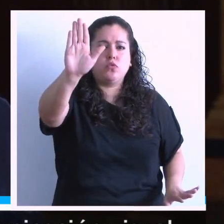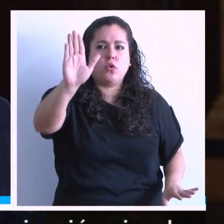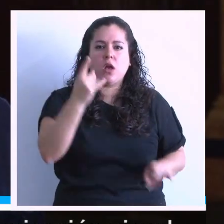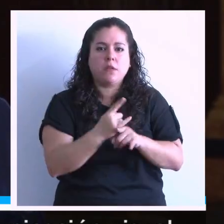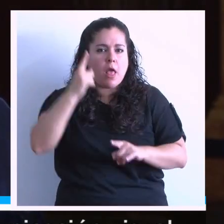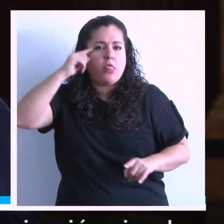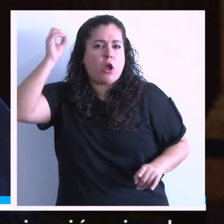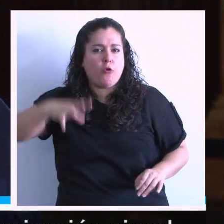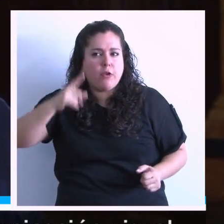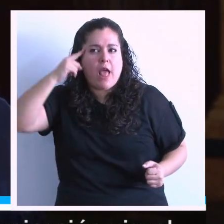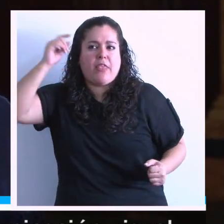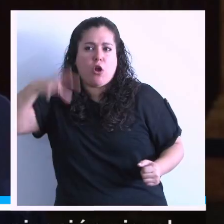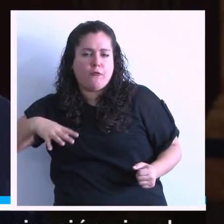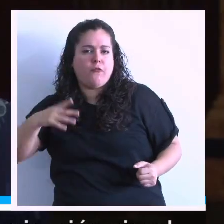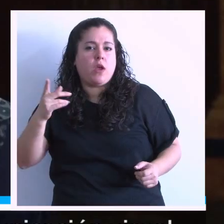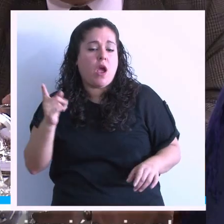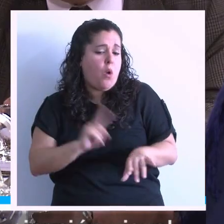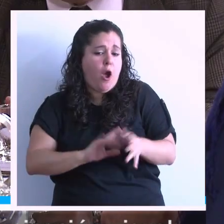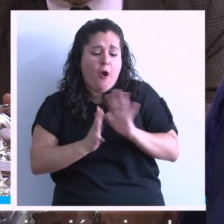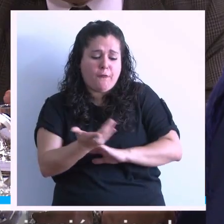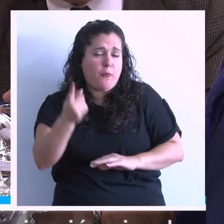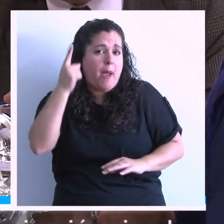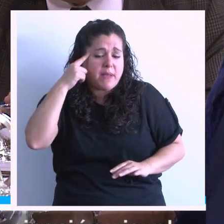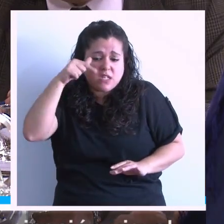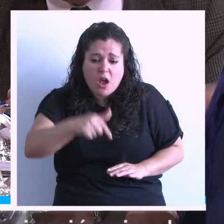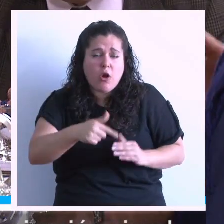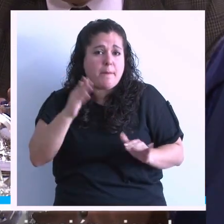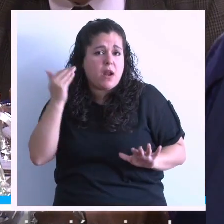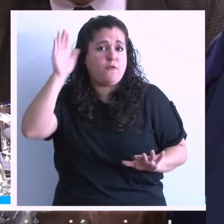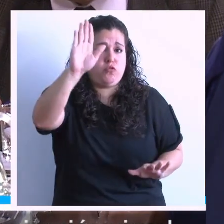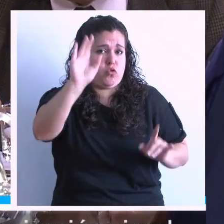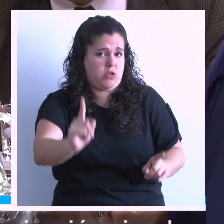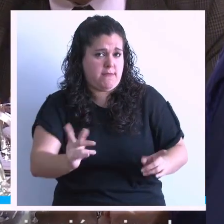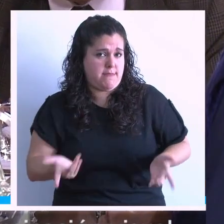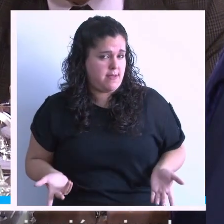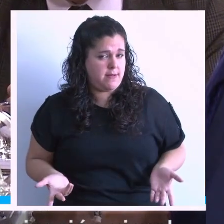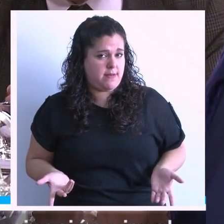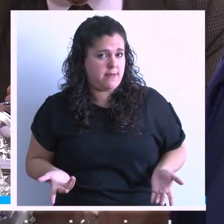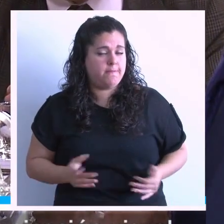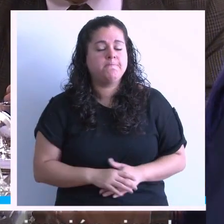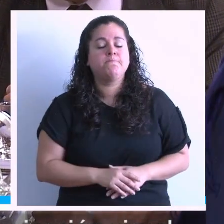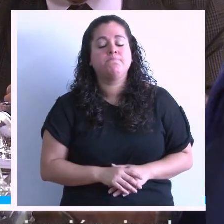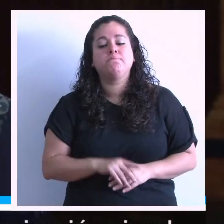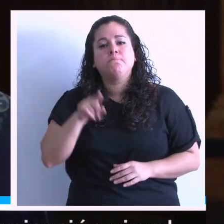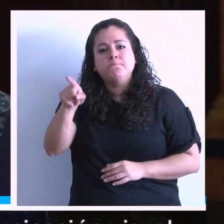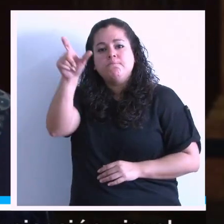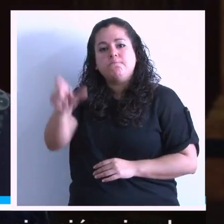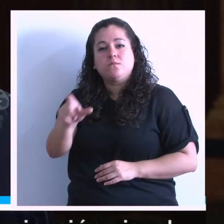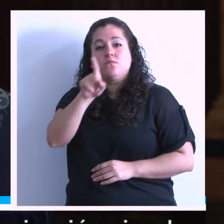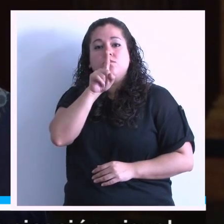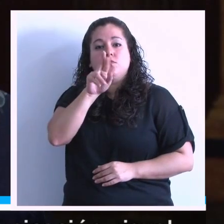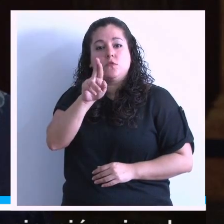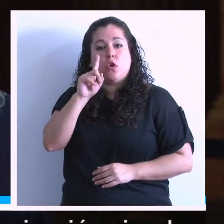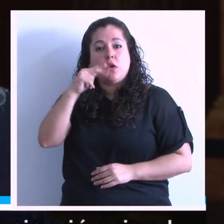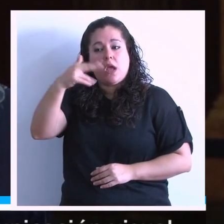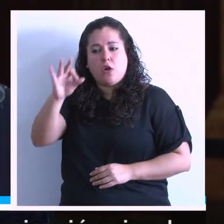nuestro planteo modificar ni aumentar el presupuesto, sino que justamente dentro de los